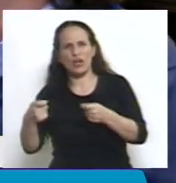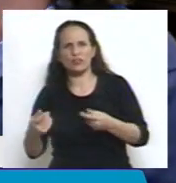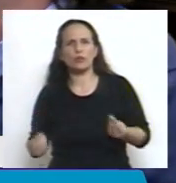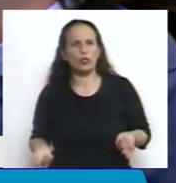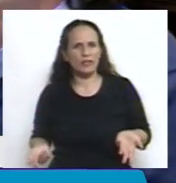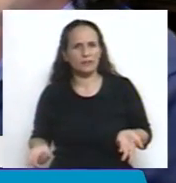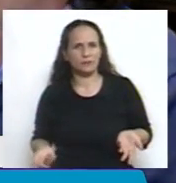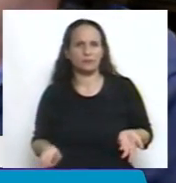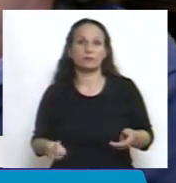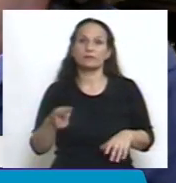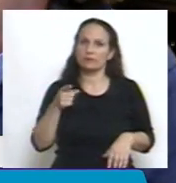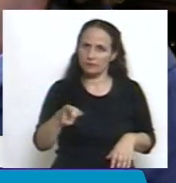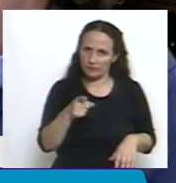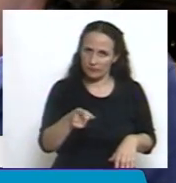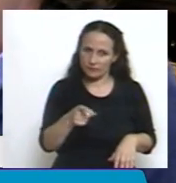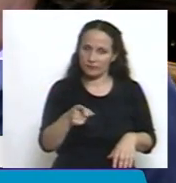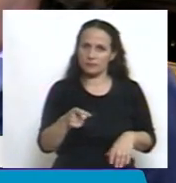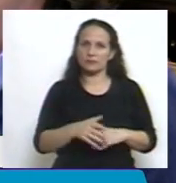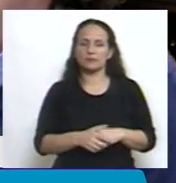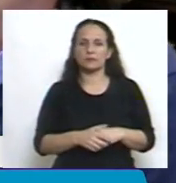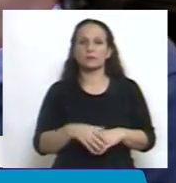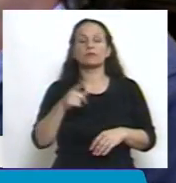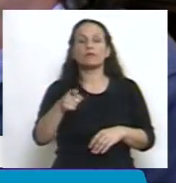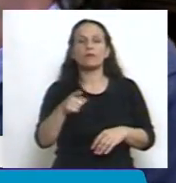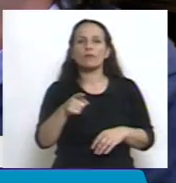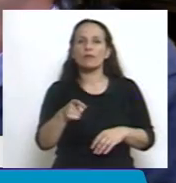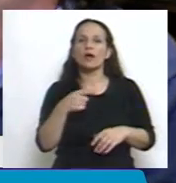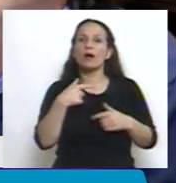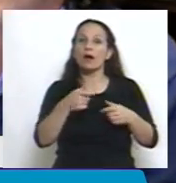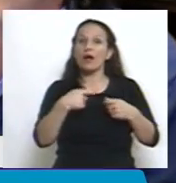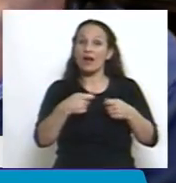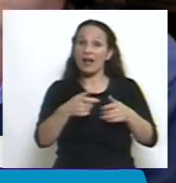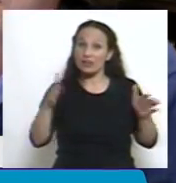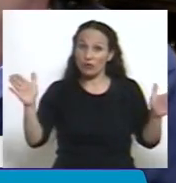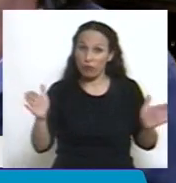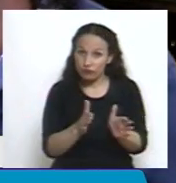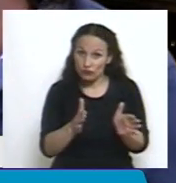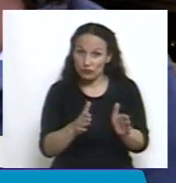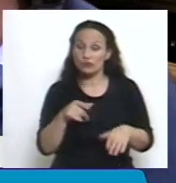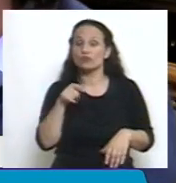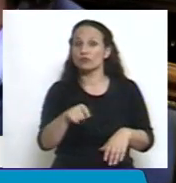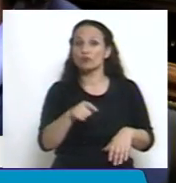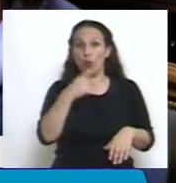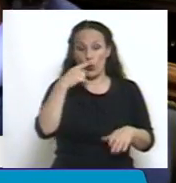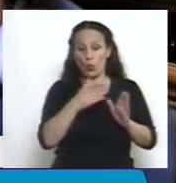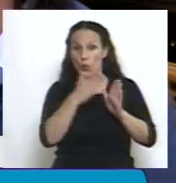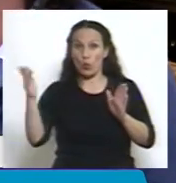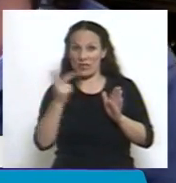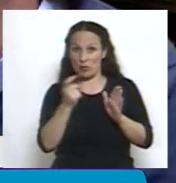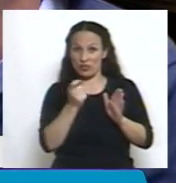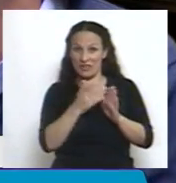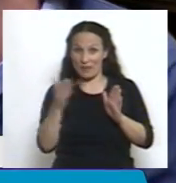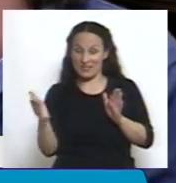Porque con esta baja del gasto supuestamente que va a haber este año en términos reales en el último trimestre